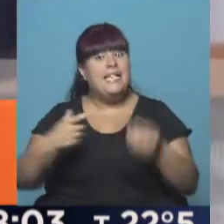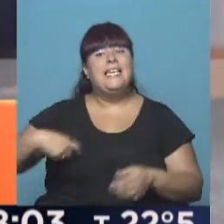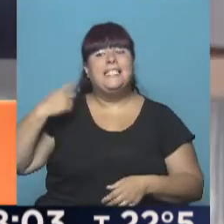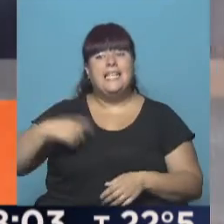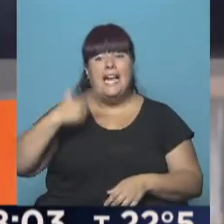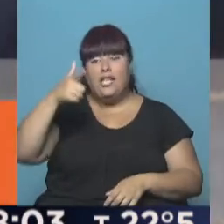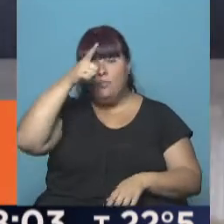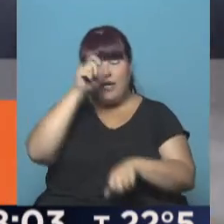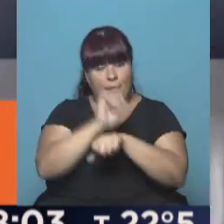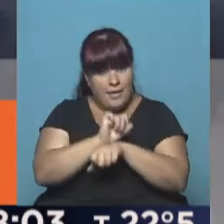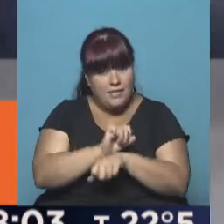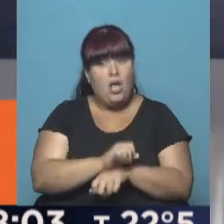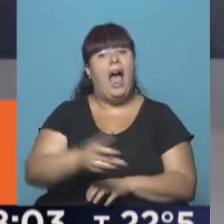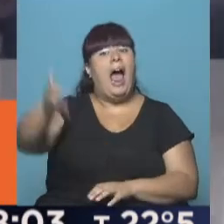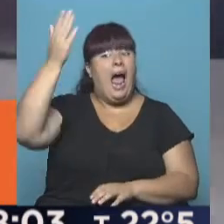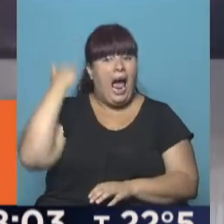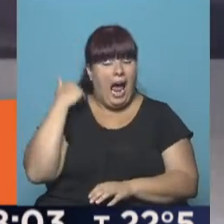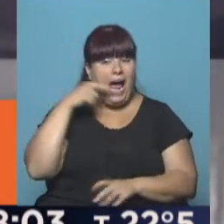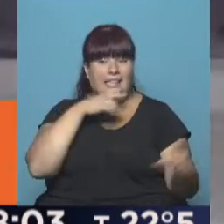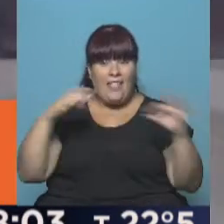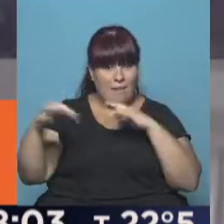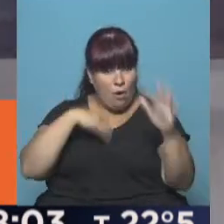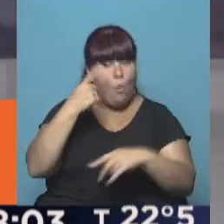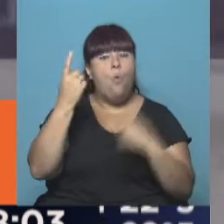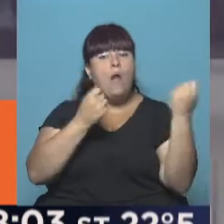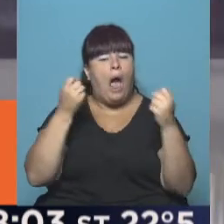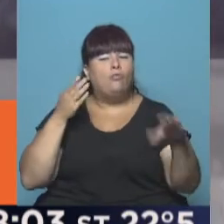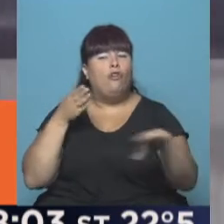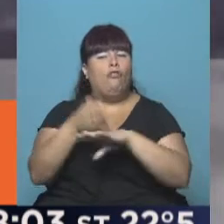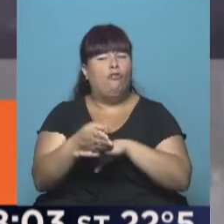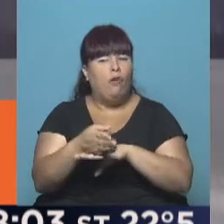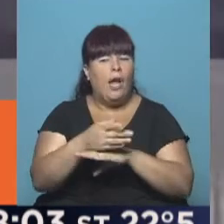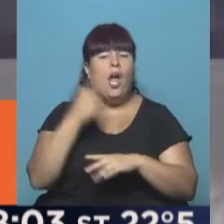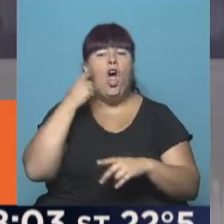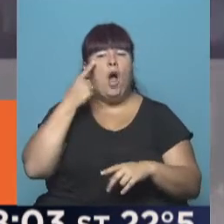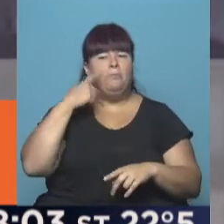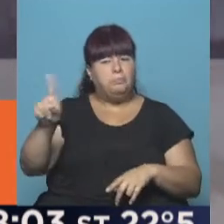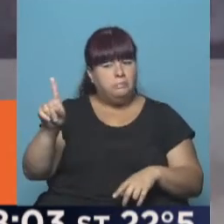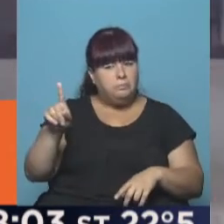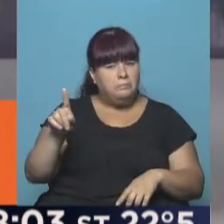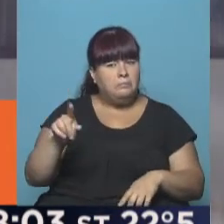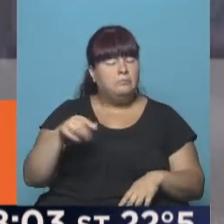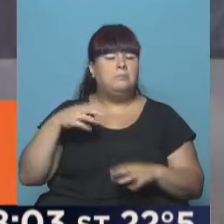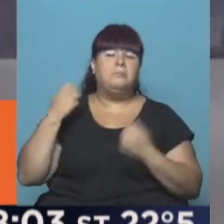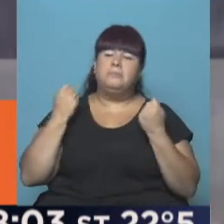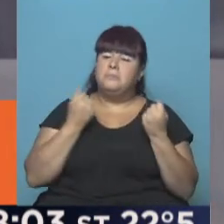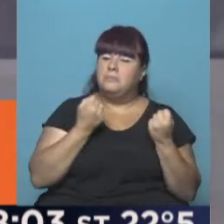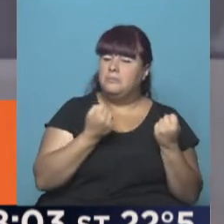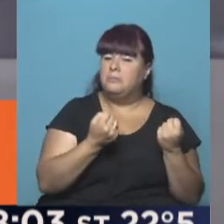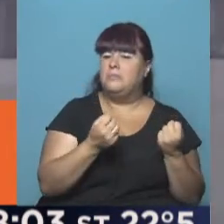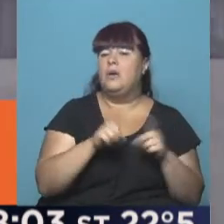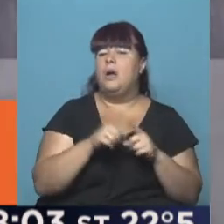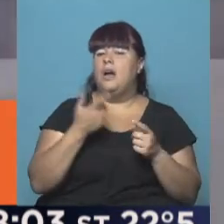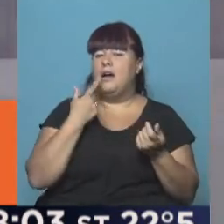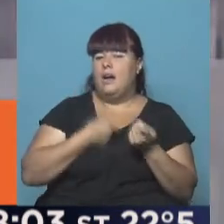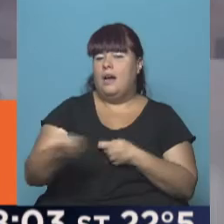agentes penitenciarios. Antes de que comience el motín, un vehículo se acercó al complejo y hombres desconocidos pasaron